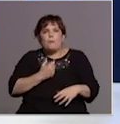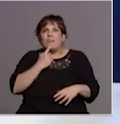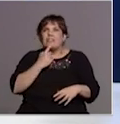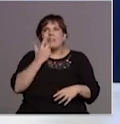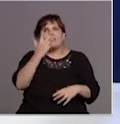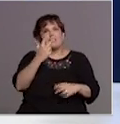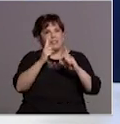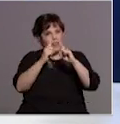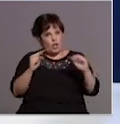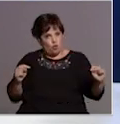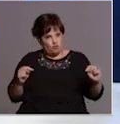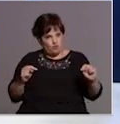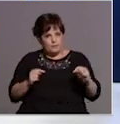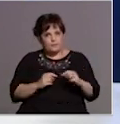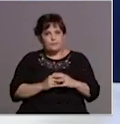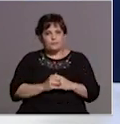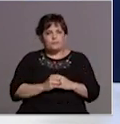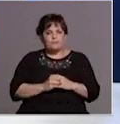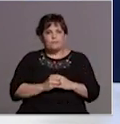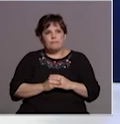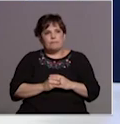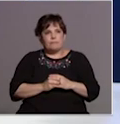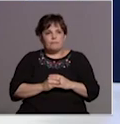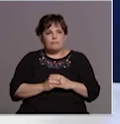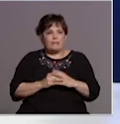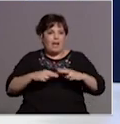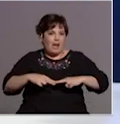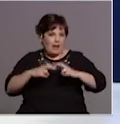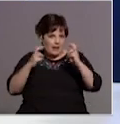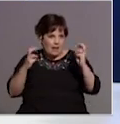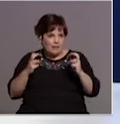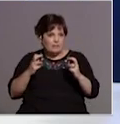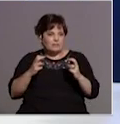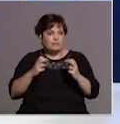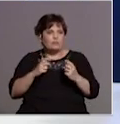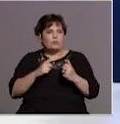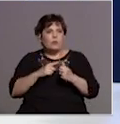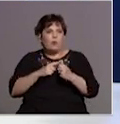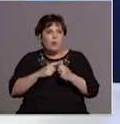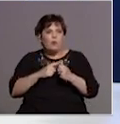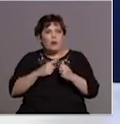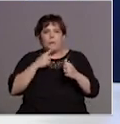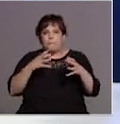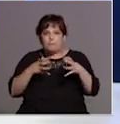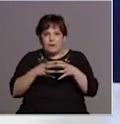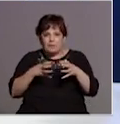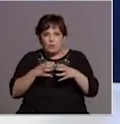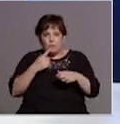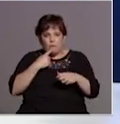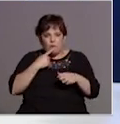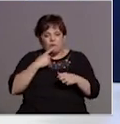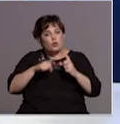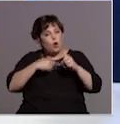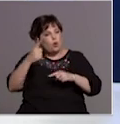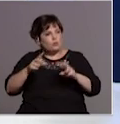niveles de de análisis por un lado los partidos segundo el tema